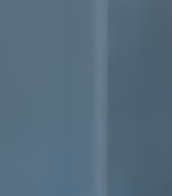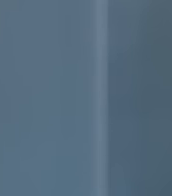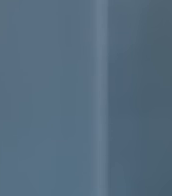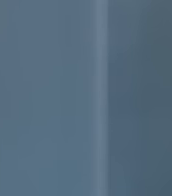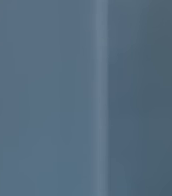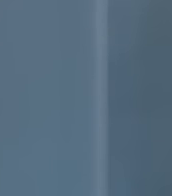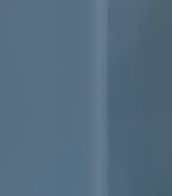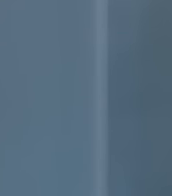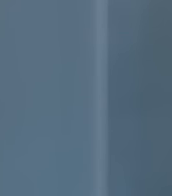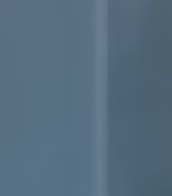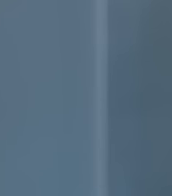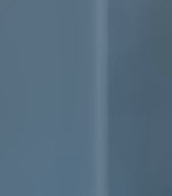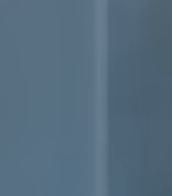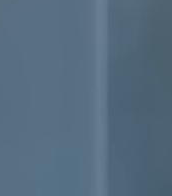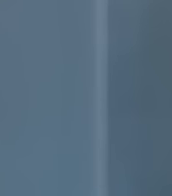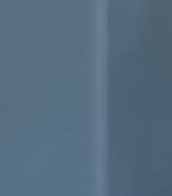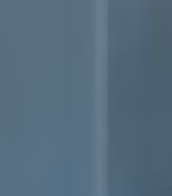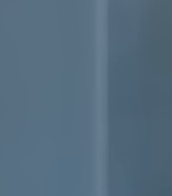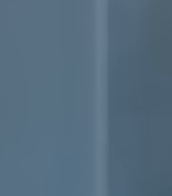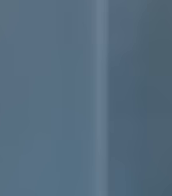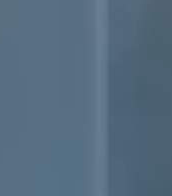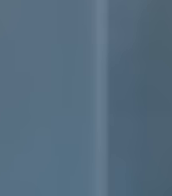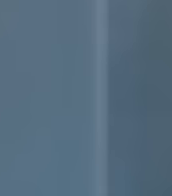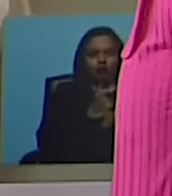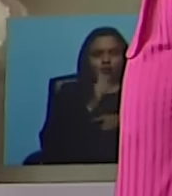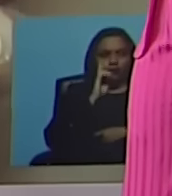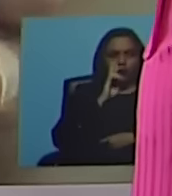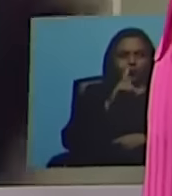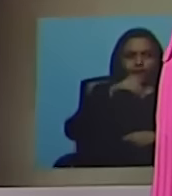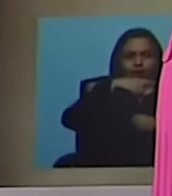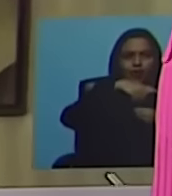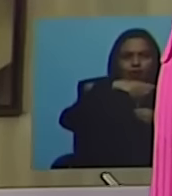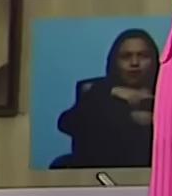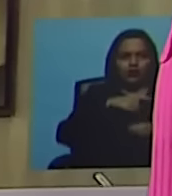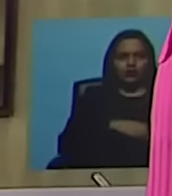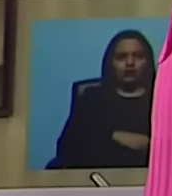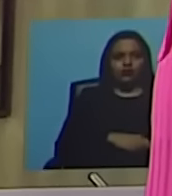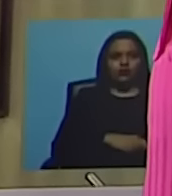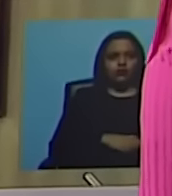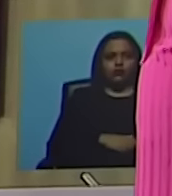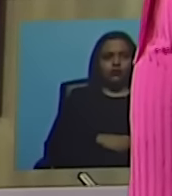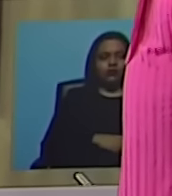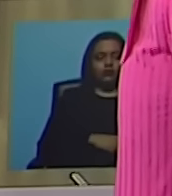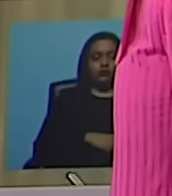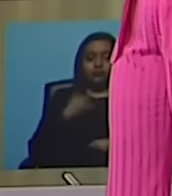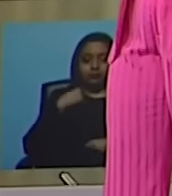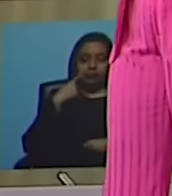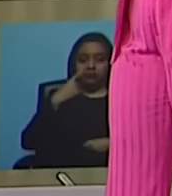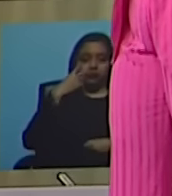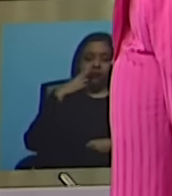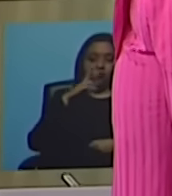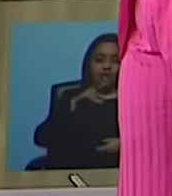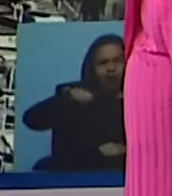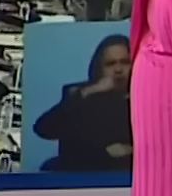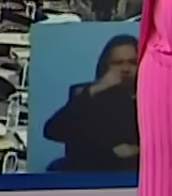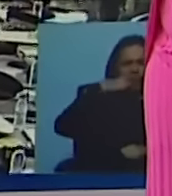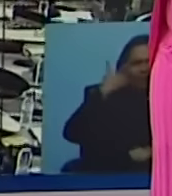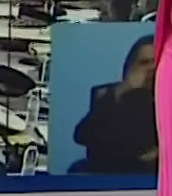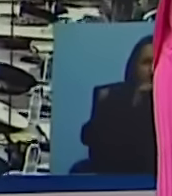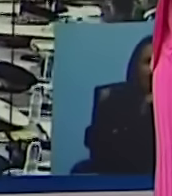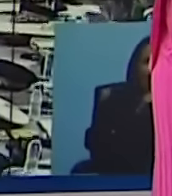dice el informe de Centro Carter, que efectivamente él no ganó las elecciones. Ahí está. Ese debiera ser